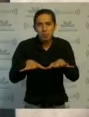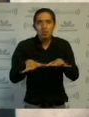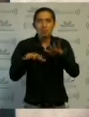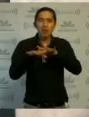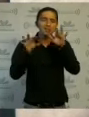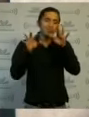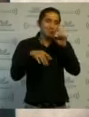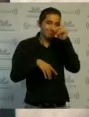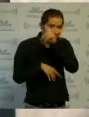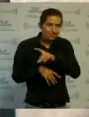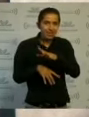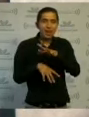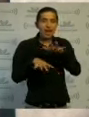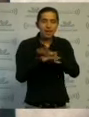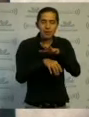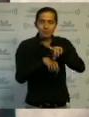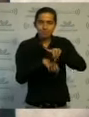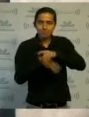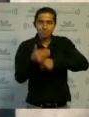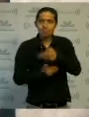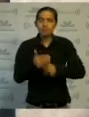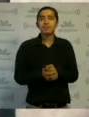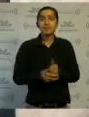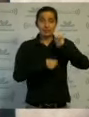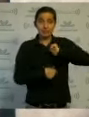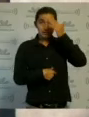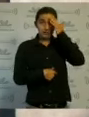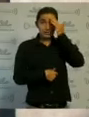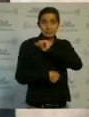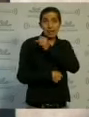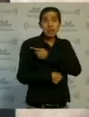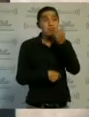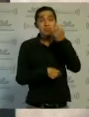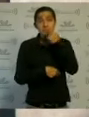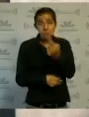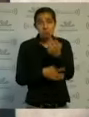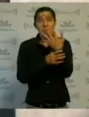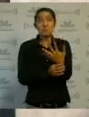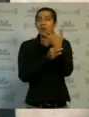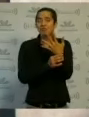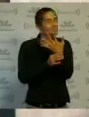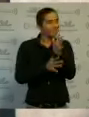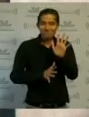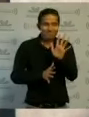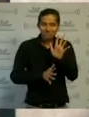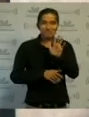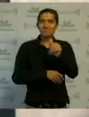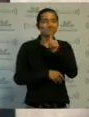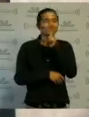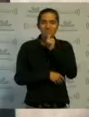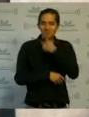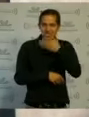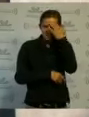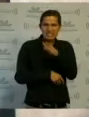además cambia todos los días. La autoridad en salud nos ha dicho que desconocemos todavía mucho sobre